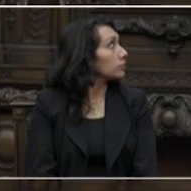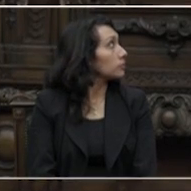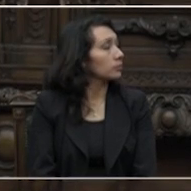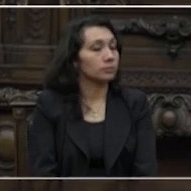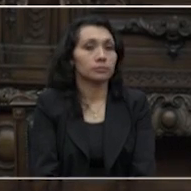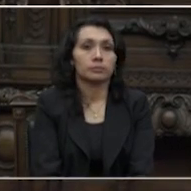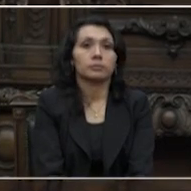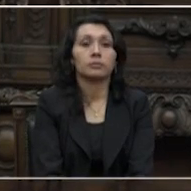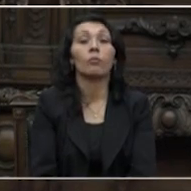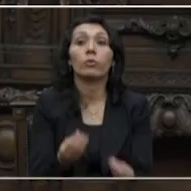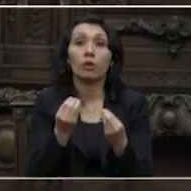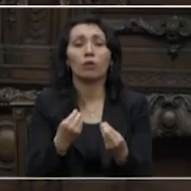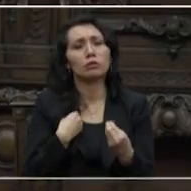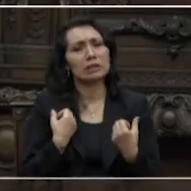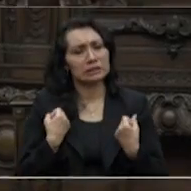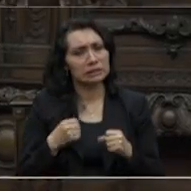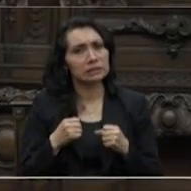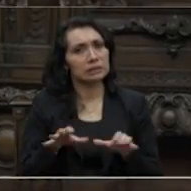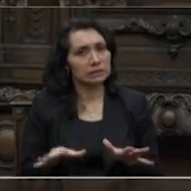Bueno, yo voy a intentar